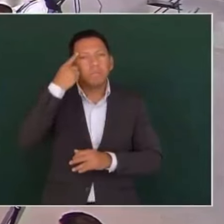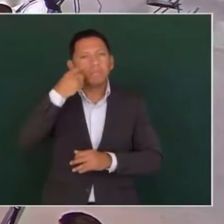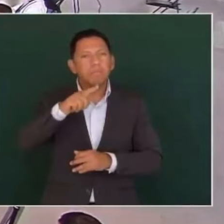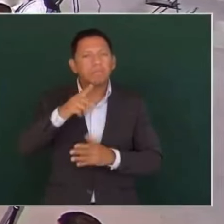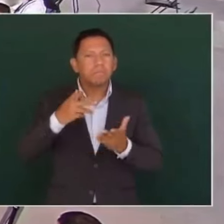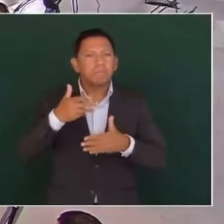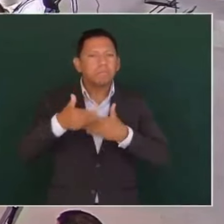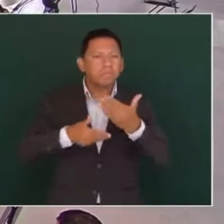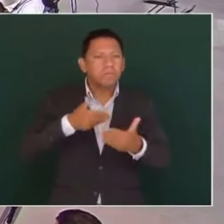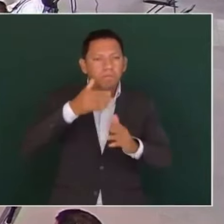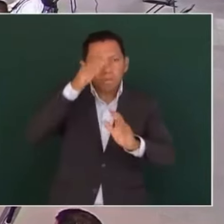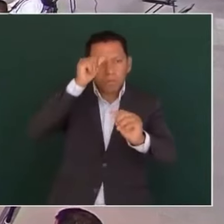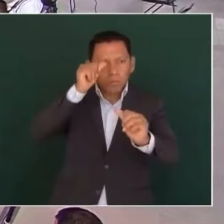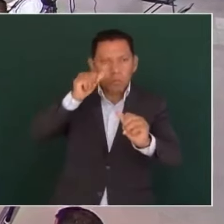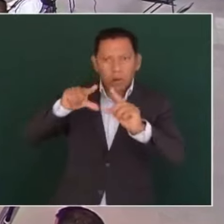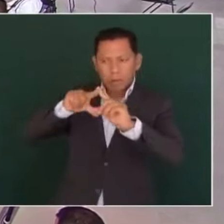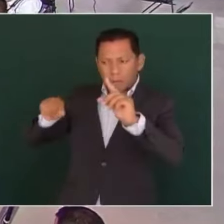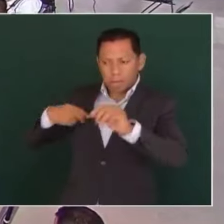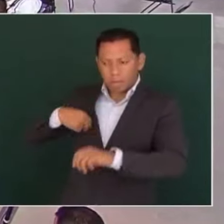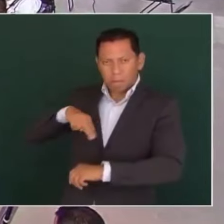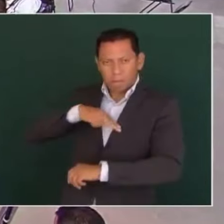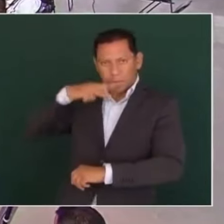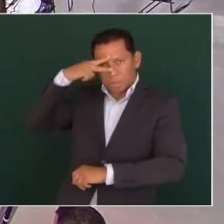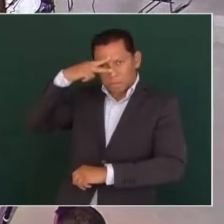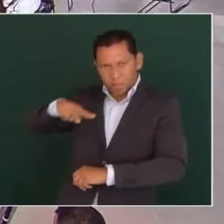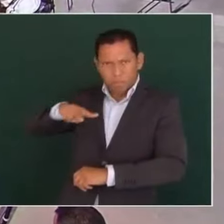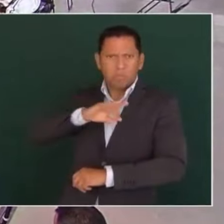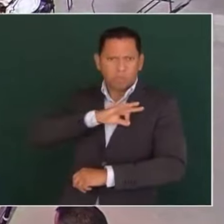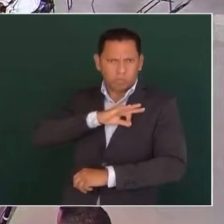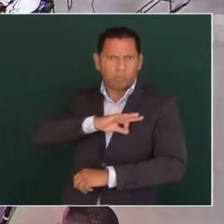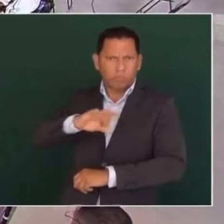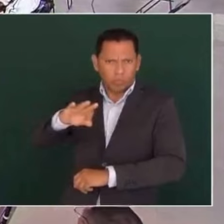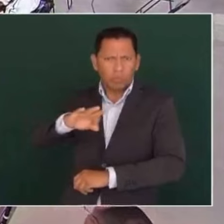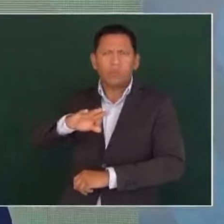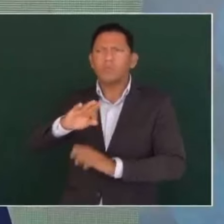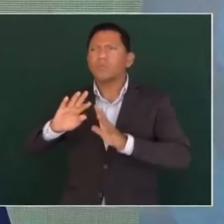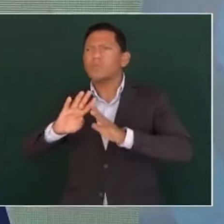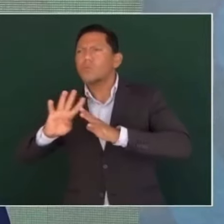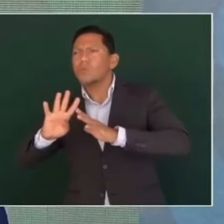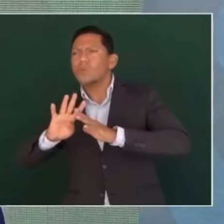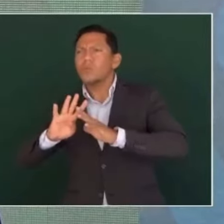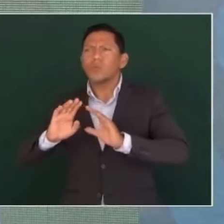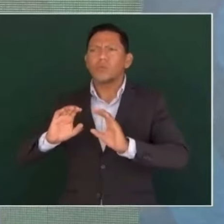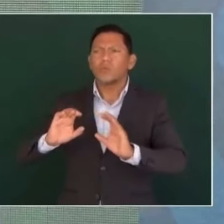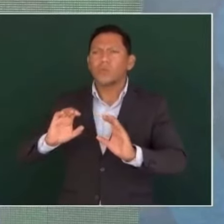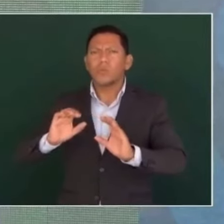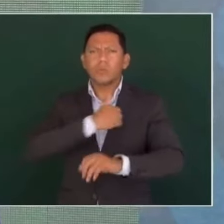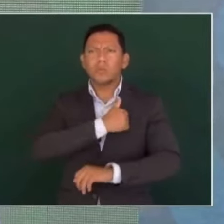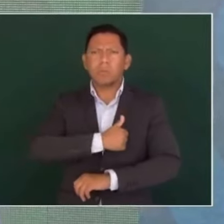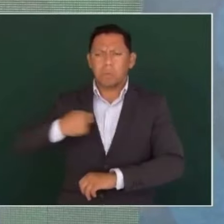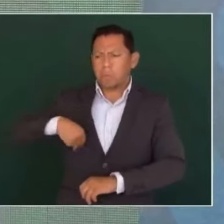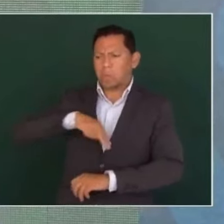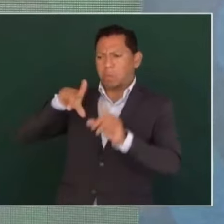se llegue a un acuerdo de que nosotros podamos controlar los flujos migratorios de Canadá, como siempre lo hemos